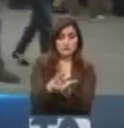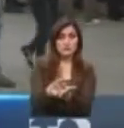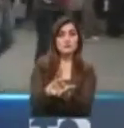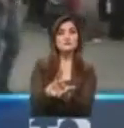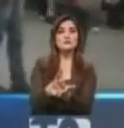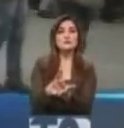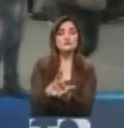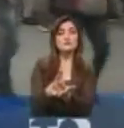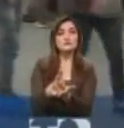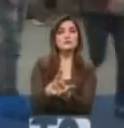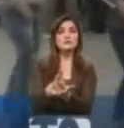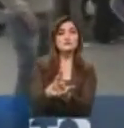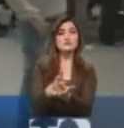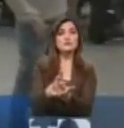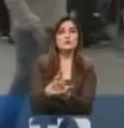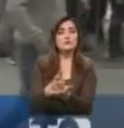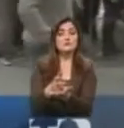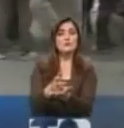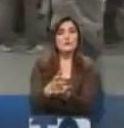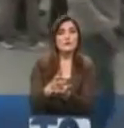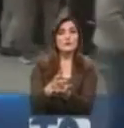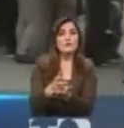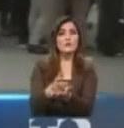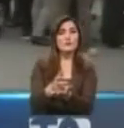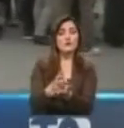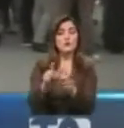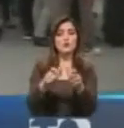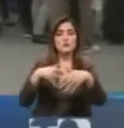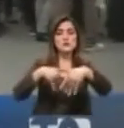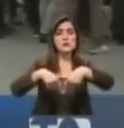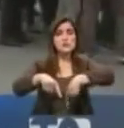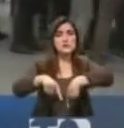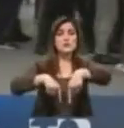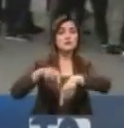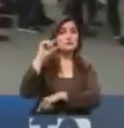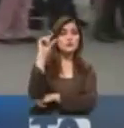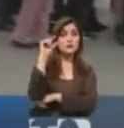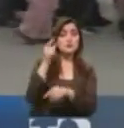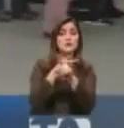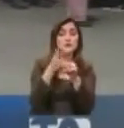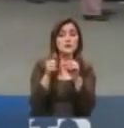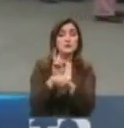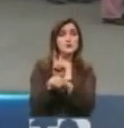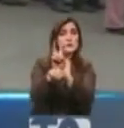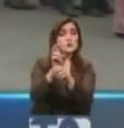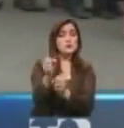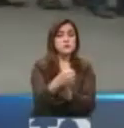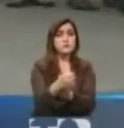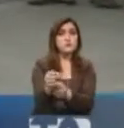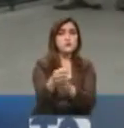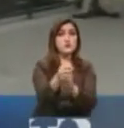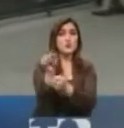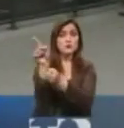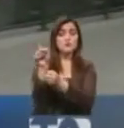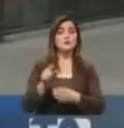del corredor central del norte hay poca afluencia de personas las diferentes unidades que corresponden a este